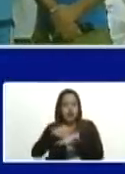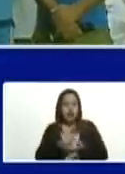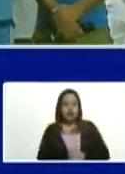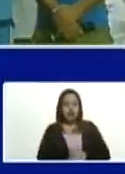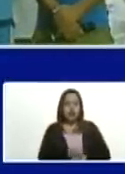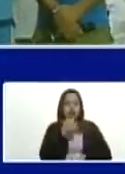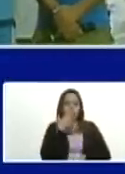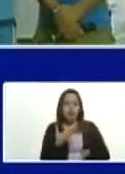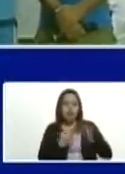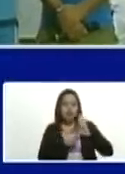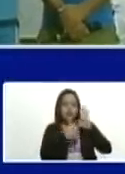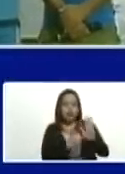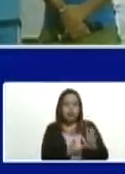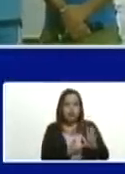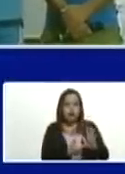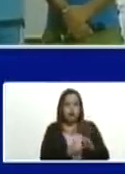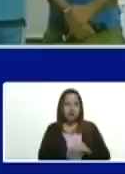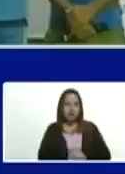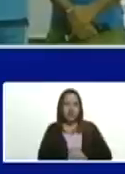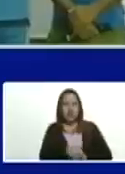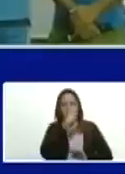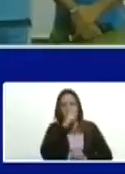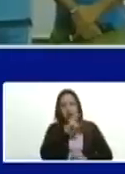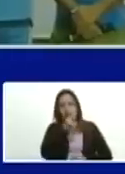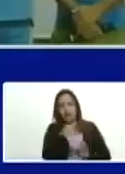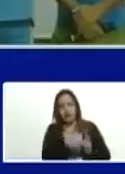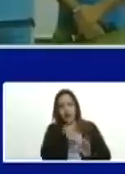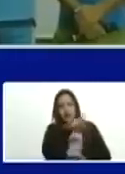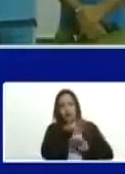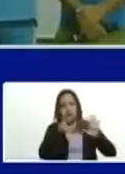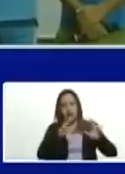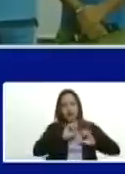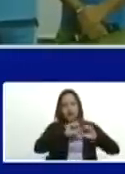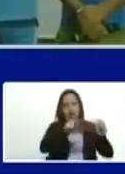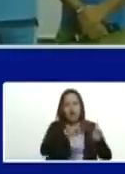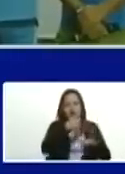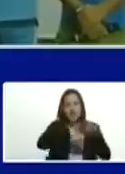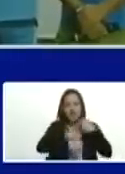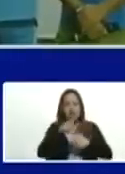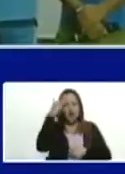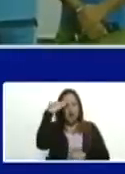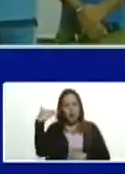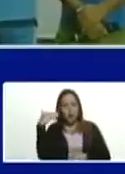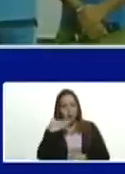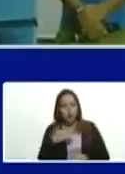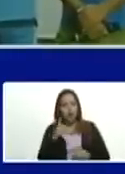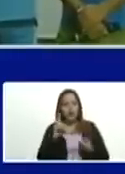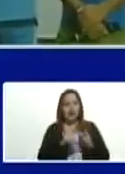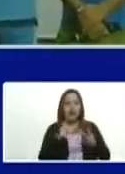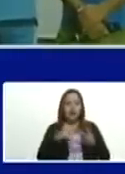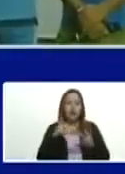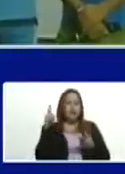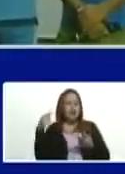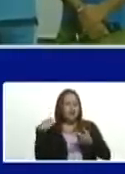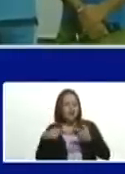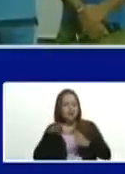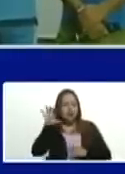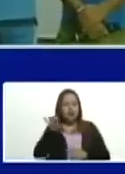Bonita demostración, fíjate, del 2018 empezaron a exportar a Corea del Sur, a Dinamarca. Cuando la